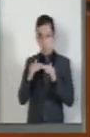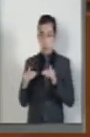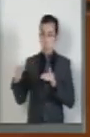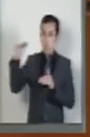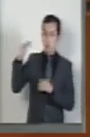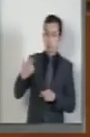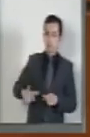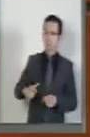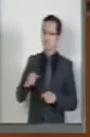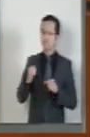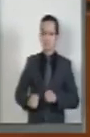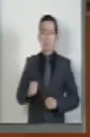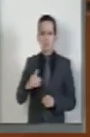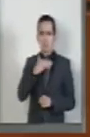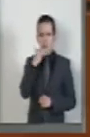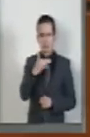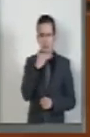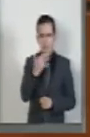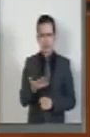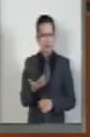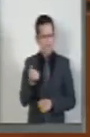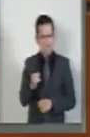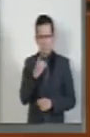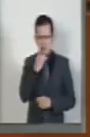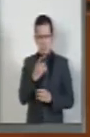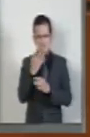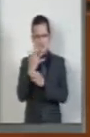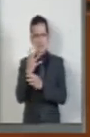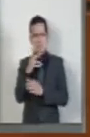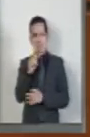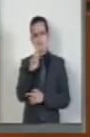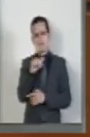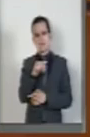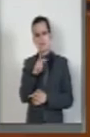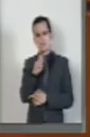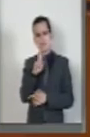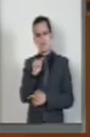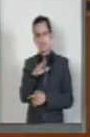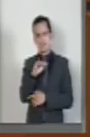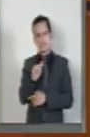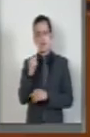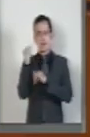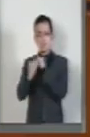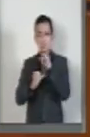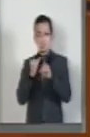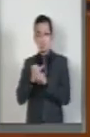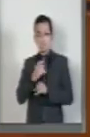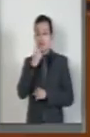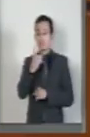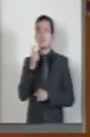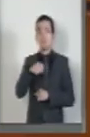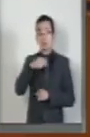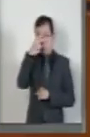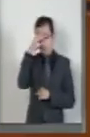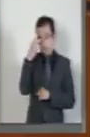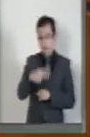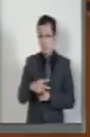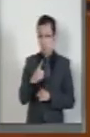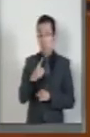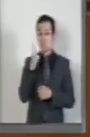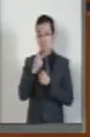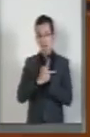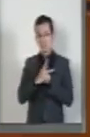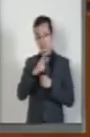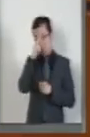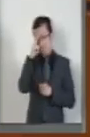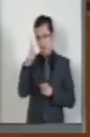lo concluye Transparencia Internacional, que ubica a México como uno de los países más